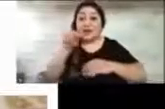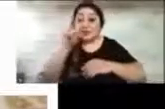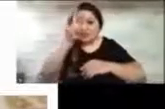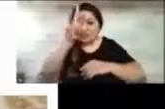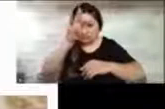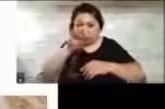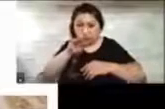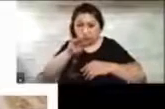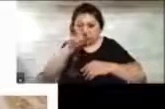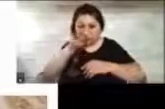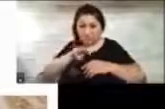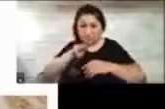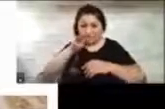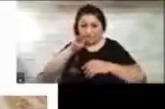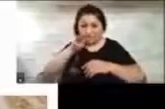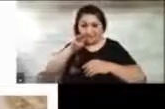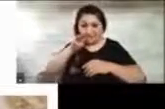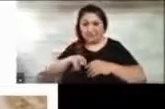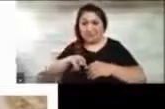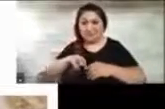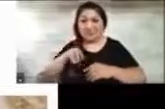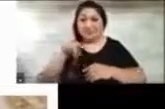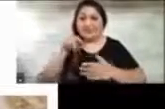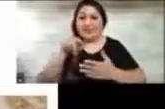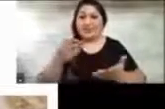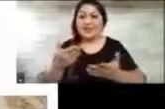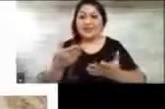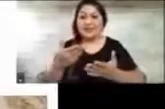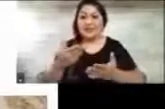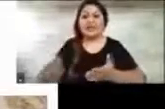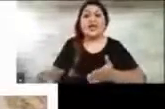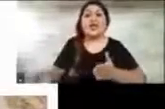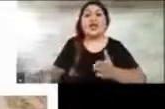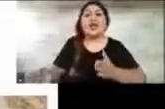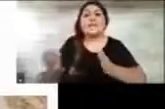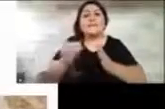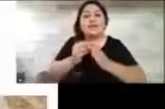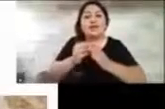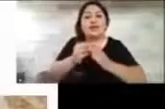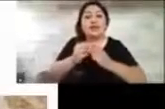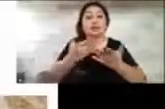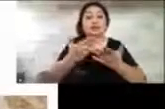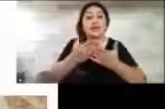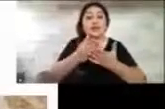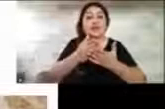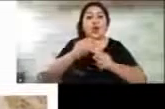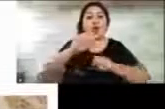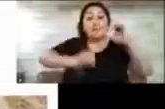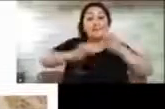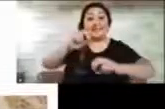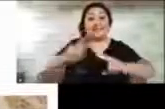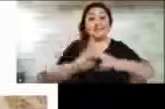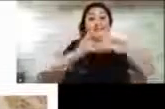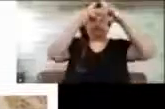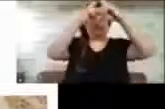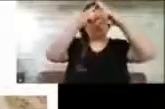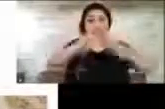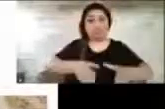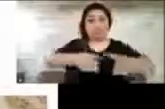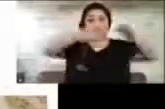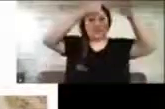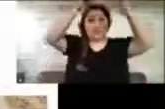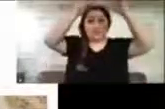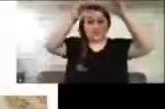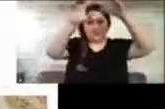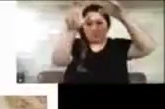generalmente instalaciones o equipamiento que instala la inmobiliaria frente a las fachadas o sus proyectos inmobiliarios, y quedan desconectadas porque ni siquiera